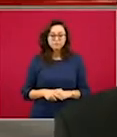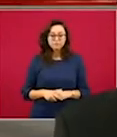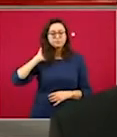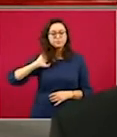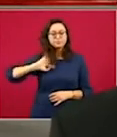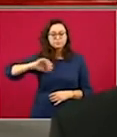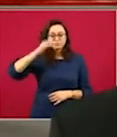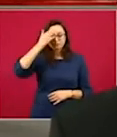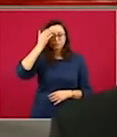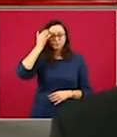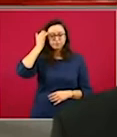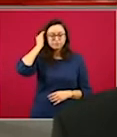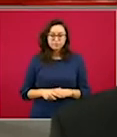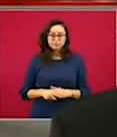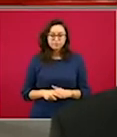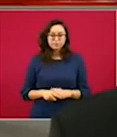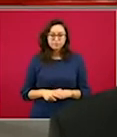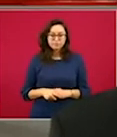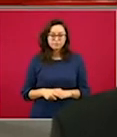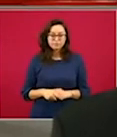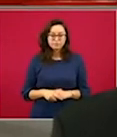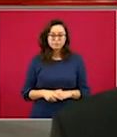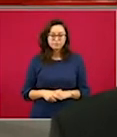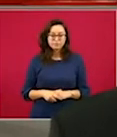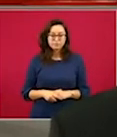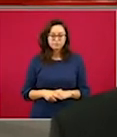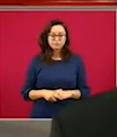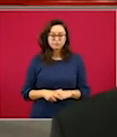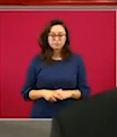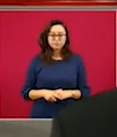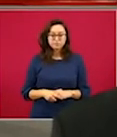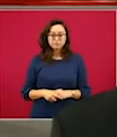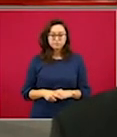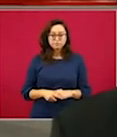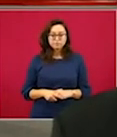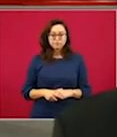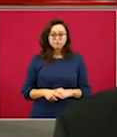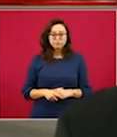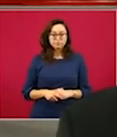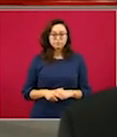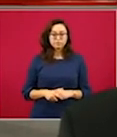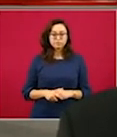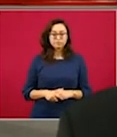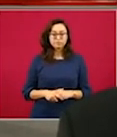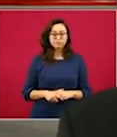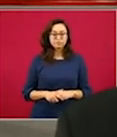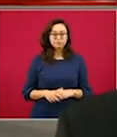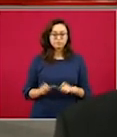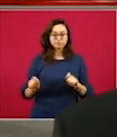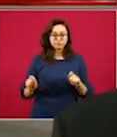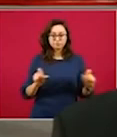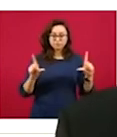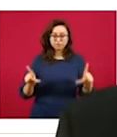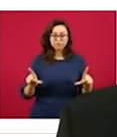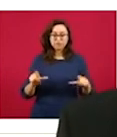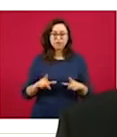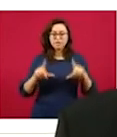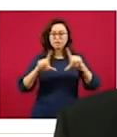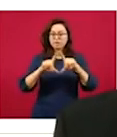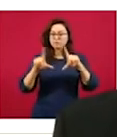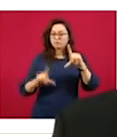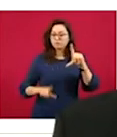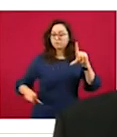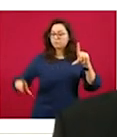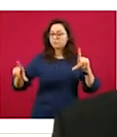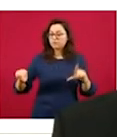de IGEA eran correctos o no. No, no tuvieron que pasar dos años. Anoche en la conferencia de prensa, y digámoslo, esa es la parte positiva, sale